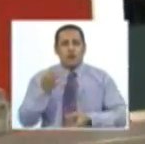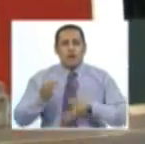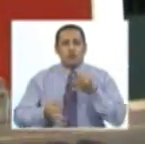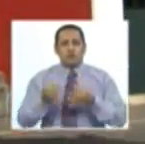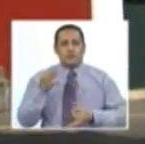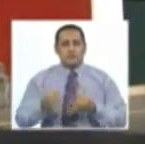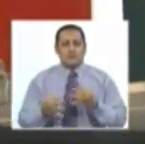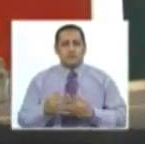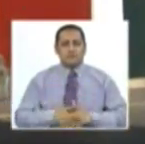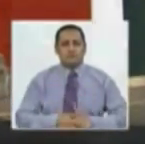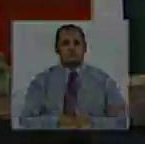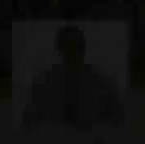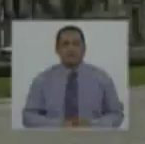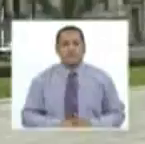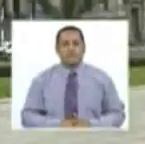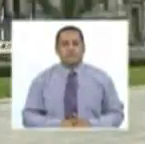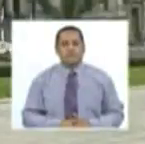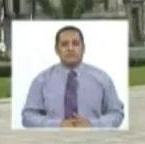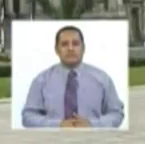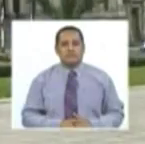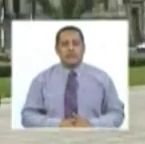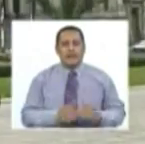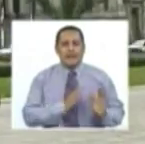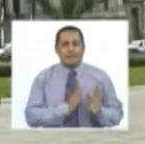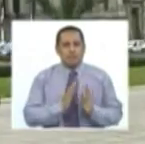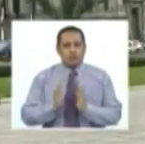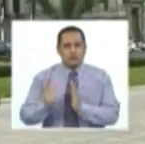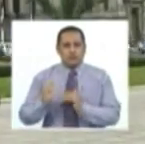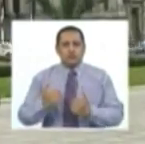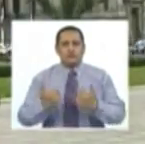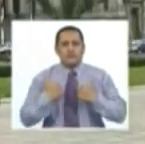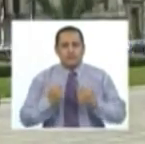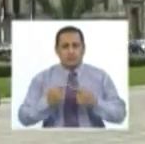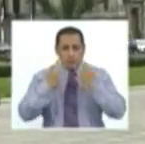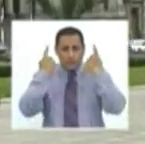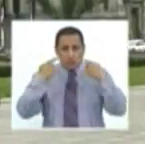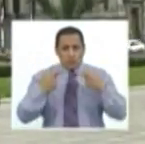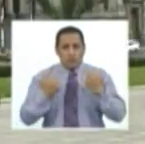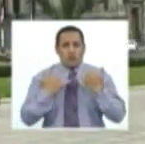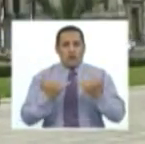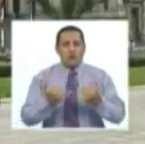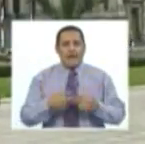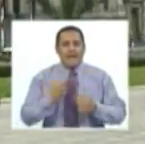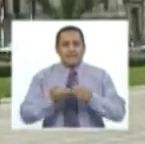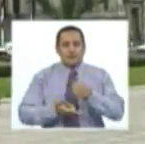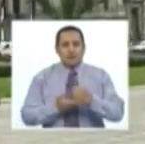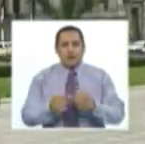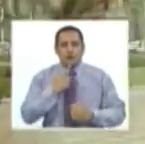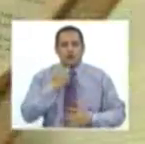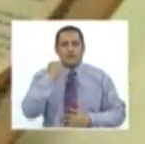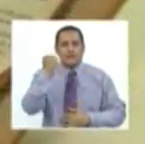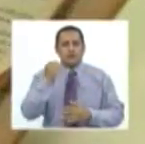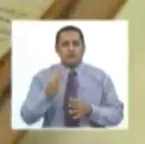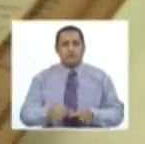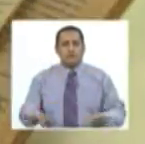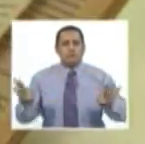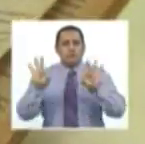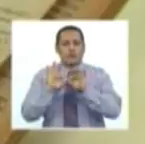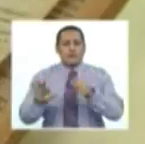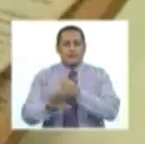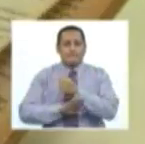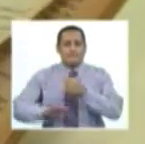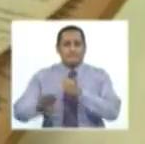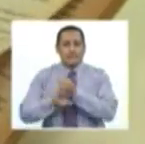justicia. El debido proceso tiene por función asegurar los derechos fundamentales consagrados